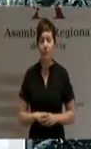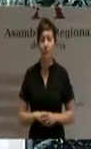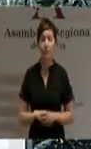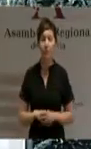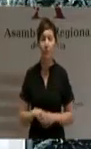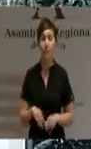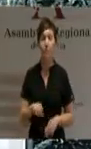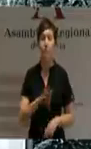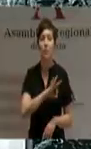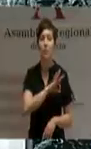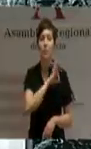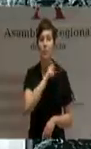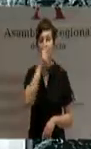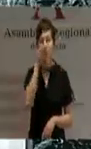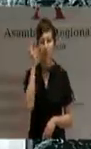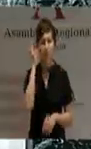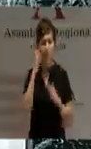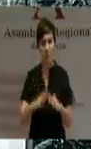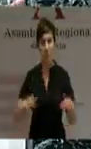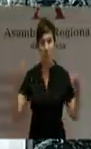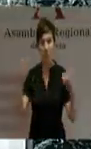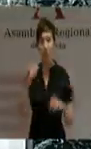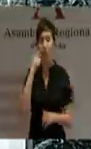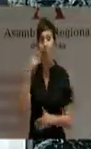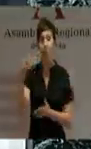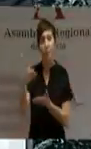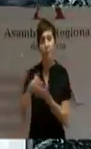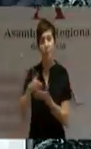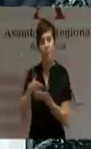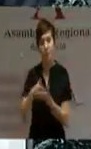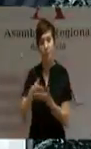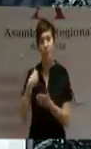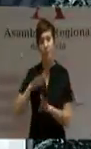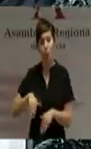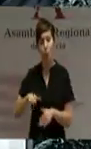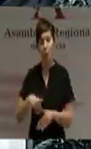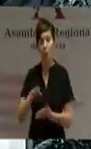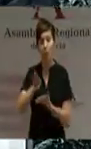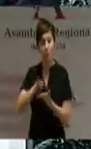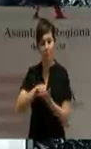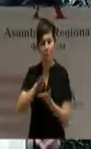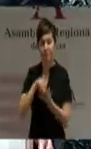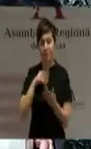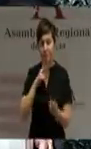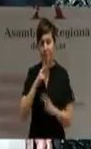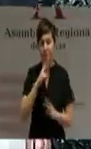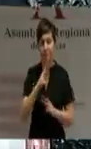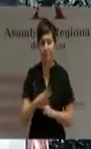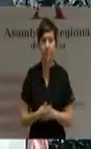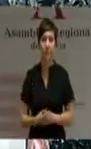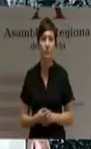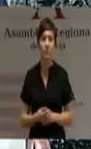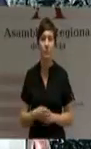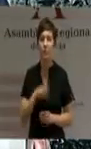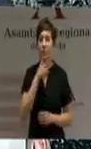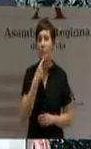señorías, voy a atender algunas peticiones, las últimas que me han hecho, para dejar claro que si hay menos